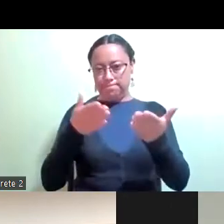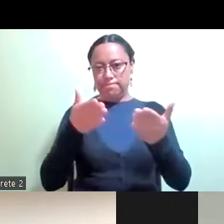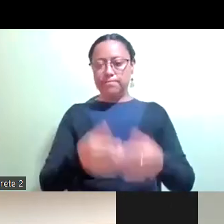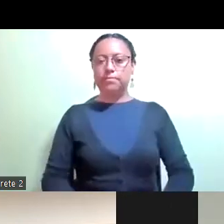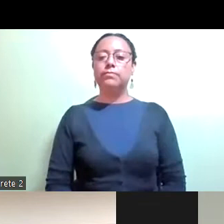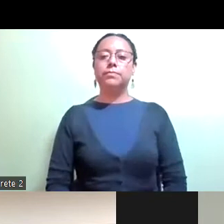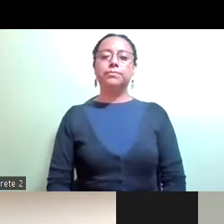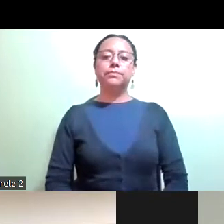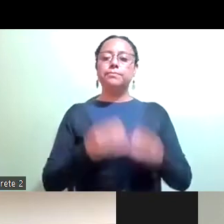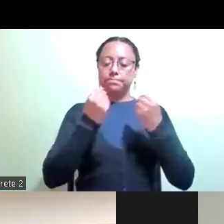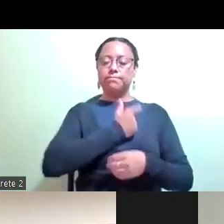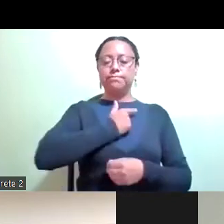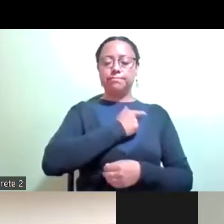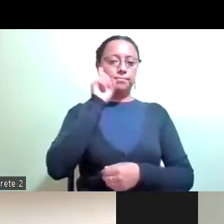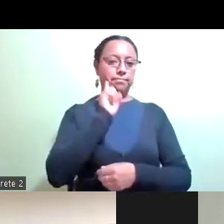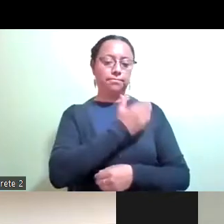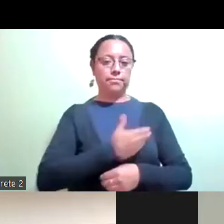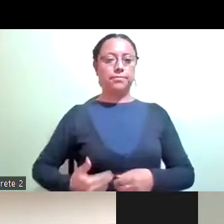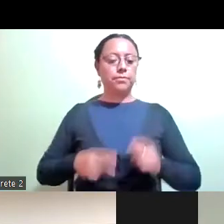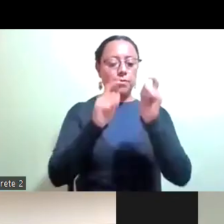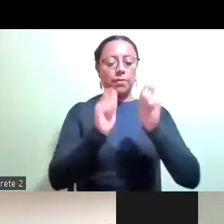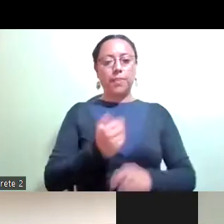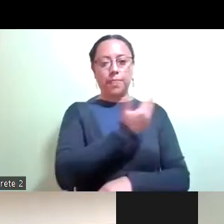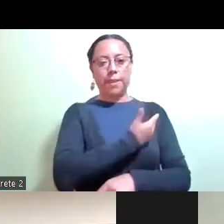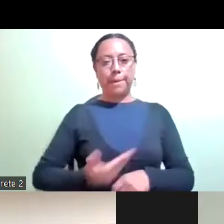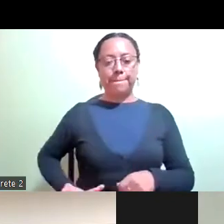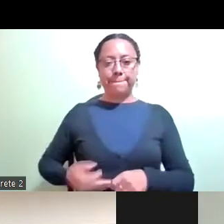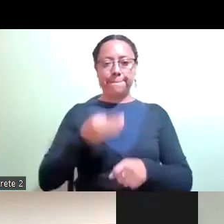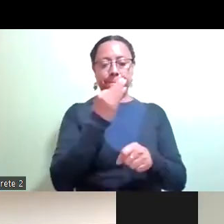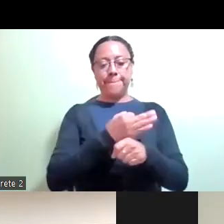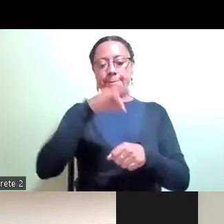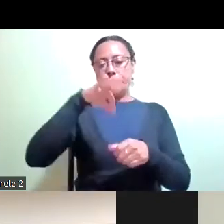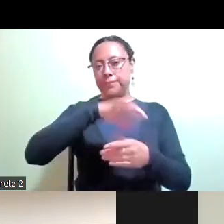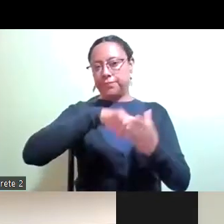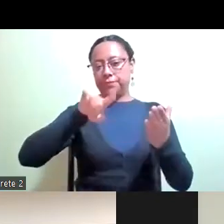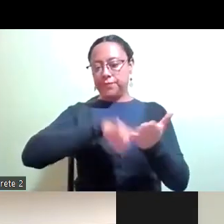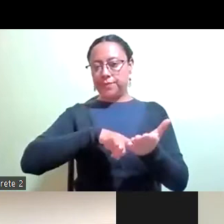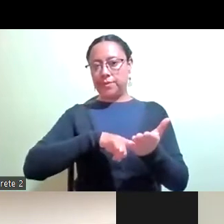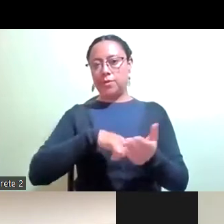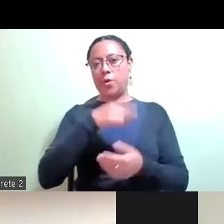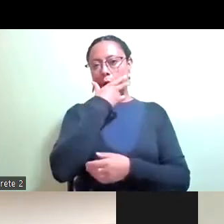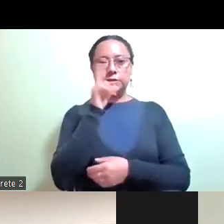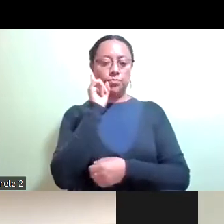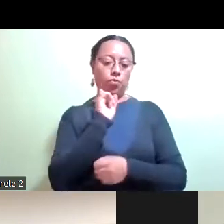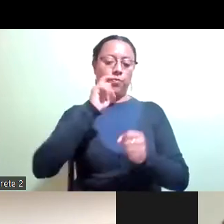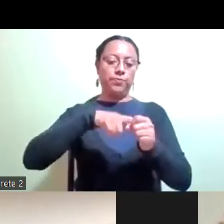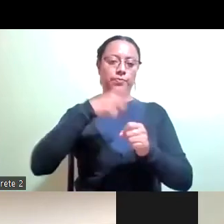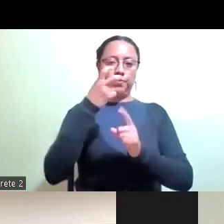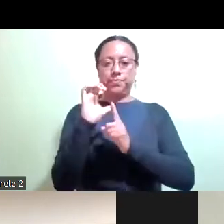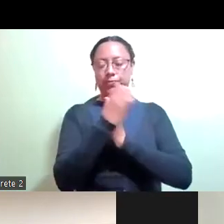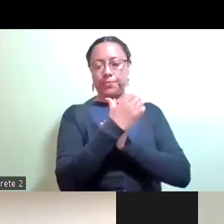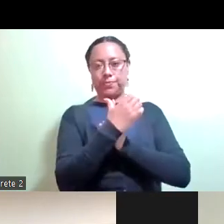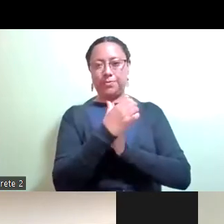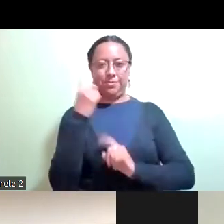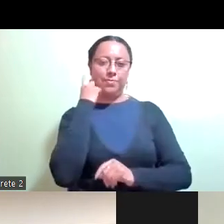Con mucho gusto, presidenta. Por instrucciones de la presidencia, se somete a consideración de las y los diputados integrantes de esta comisión